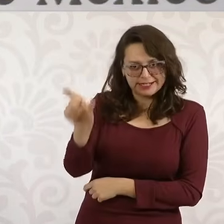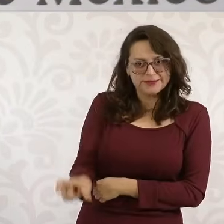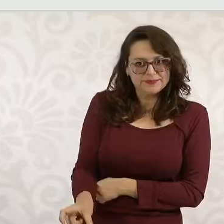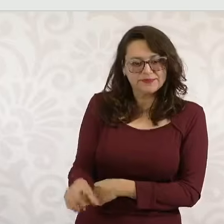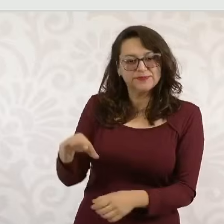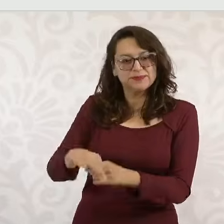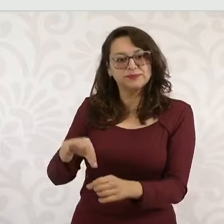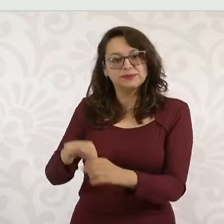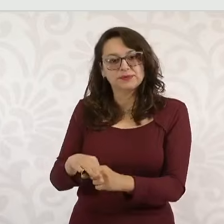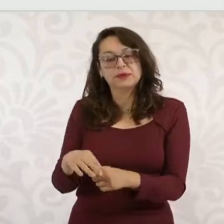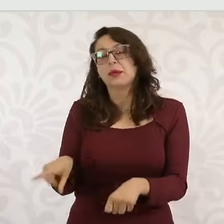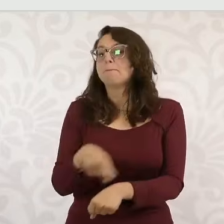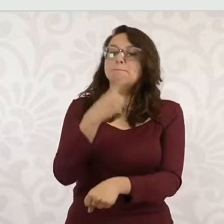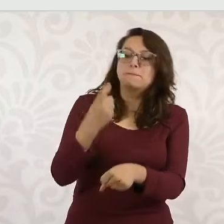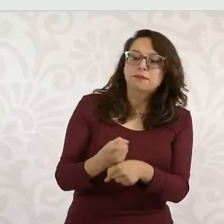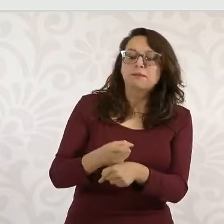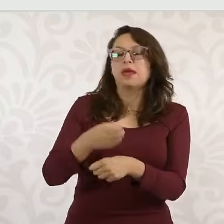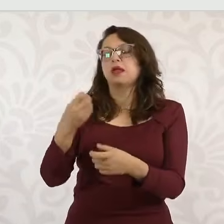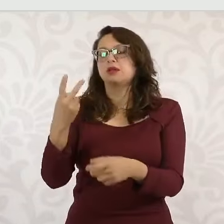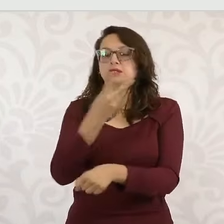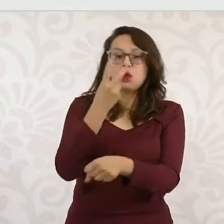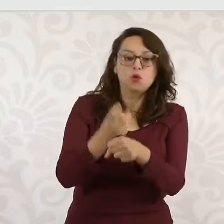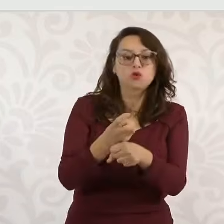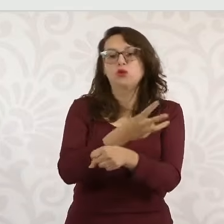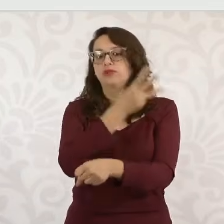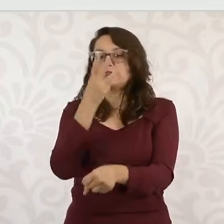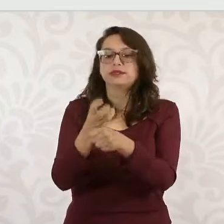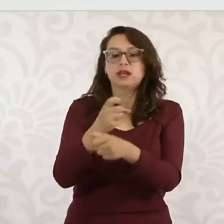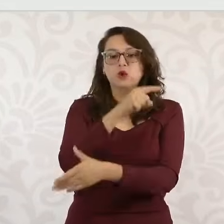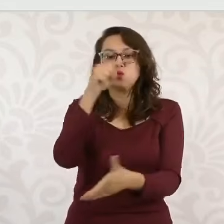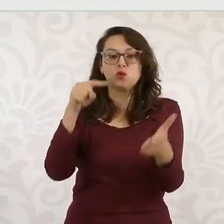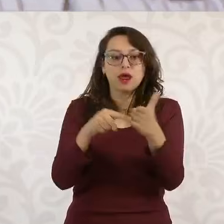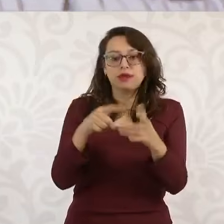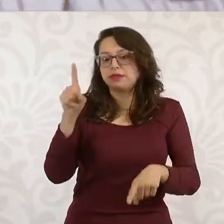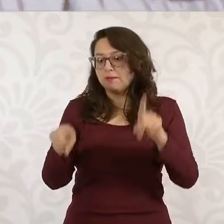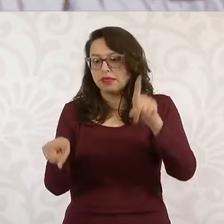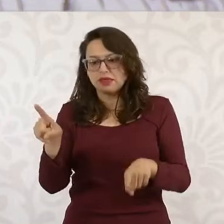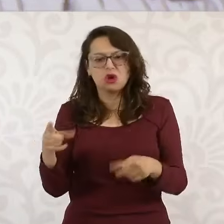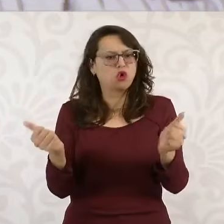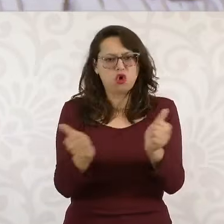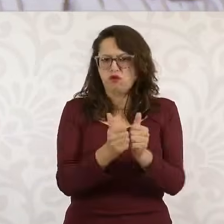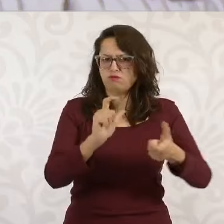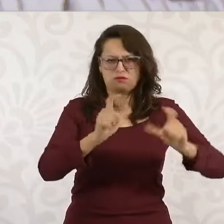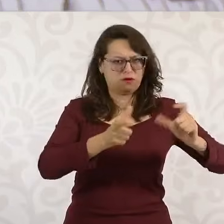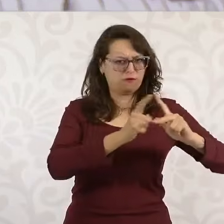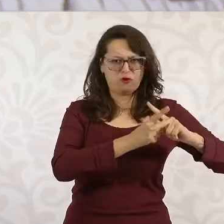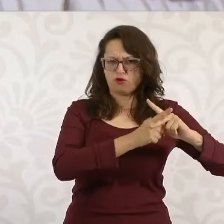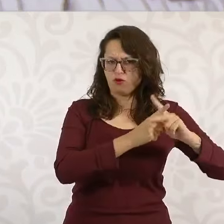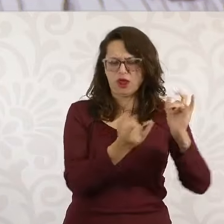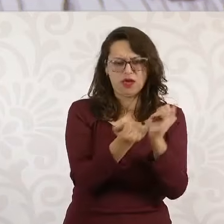Primer mejor perdedor o segundo o tercero, de acuerdo al partido político que le corresponde con la fórmula. Y la otra